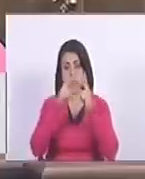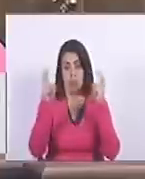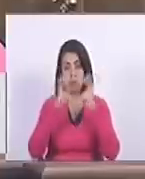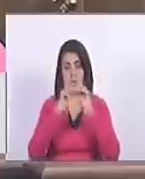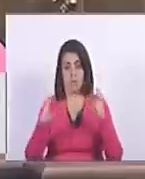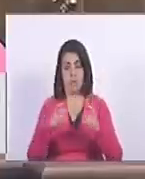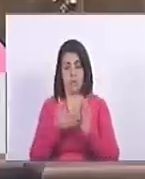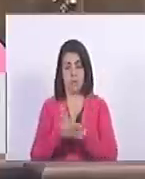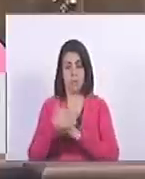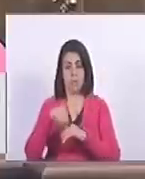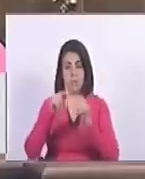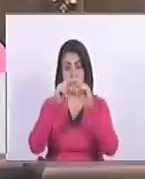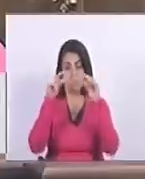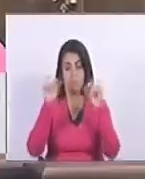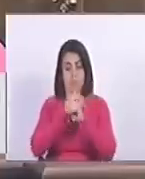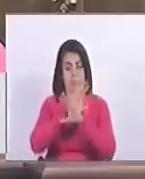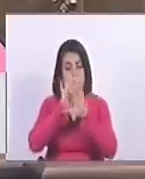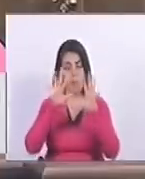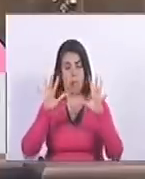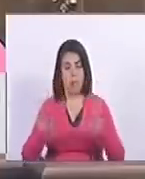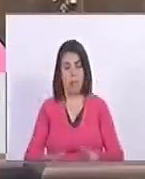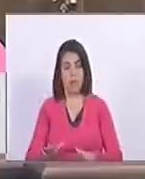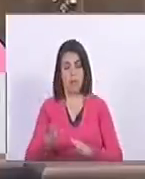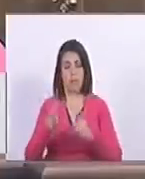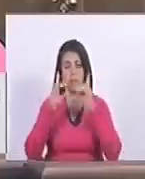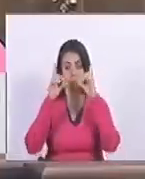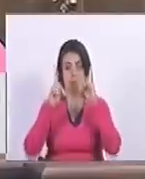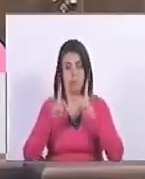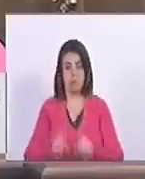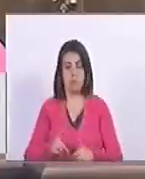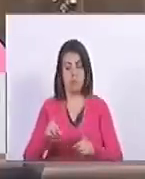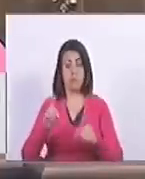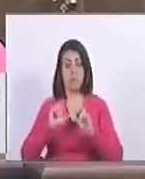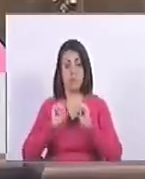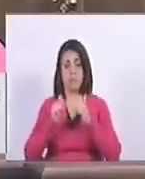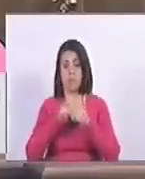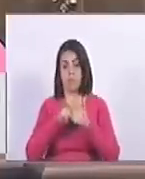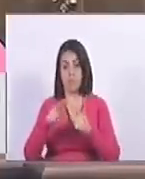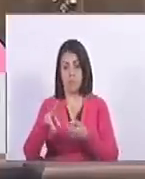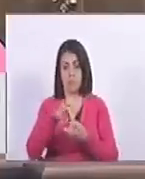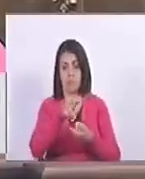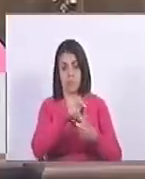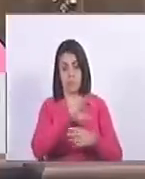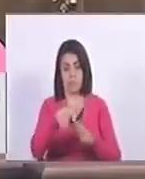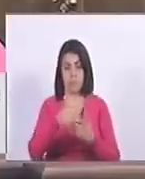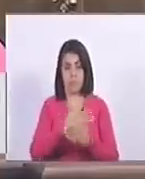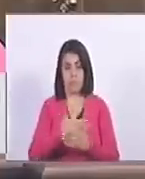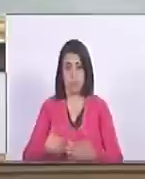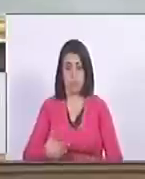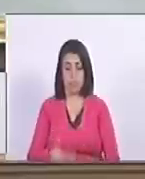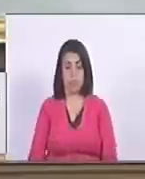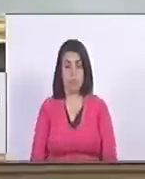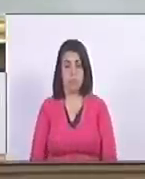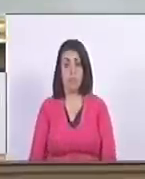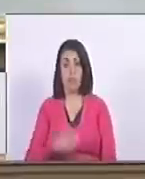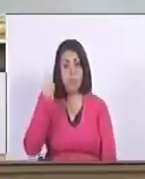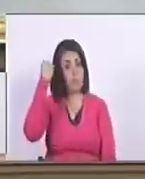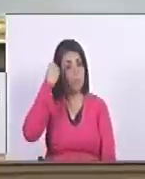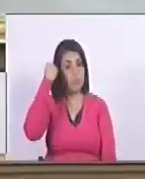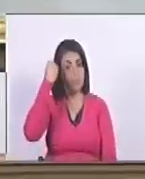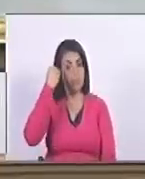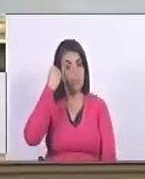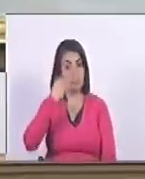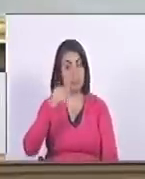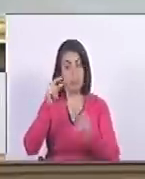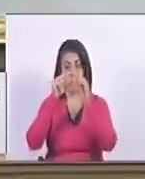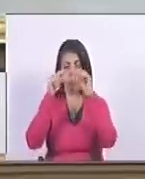términos. Epígrafe: transparencia en la determinación y liquidación de los tributos. Es todo, señor presidente. En consideración